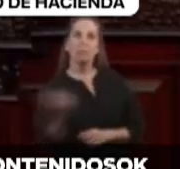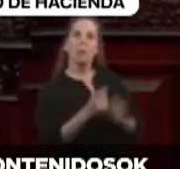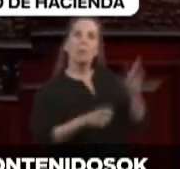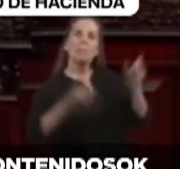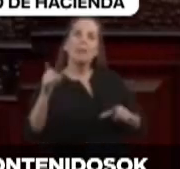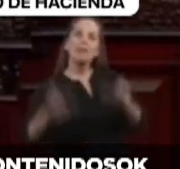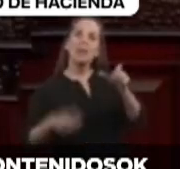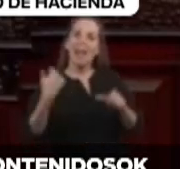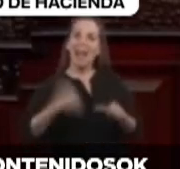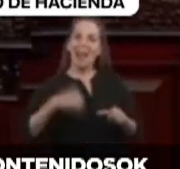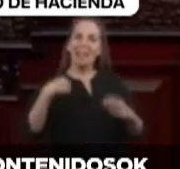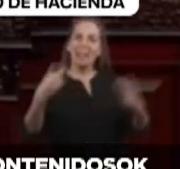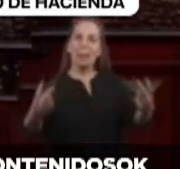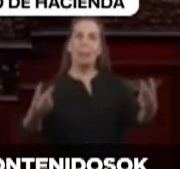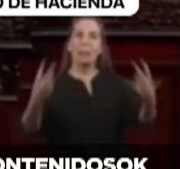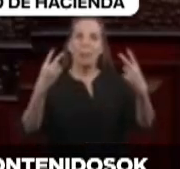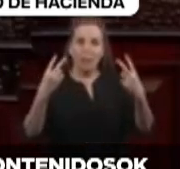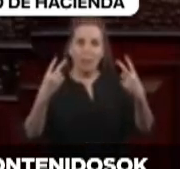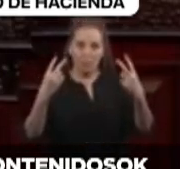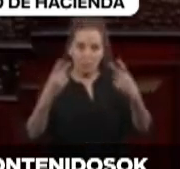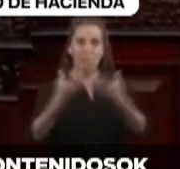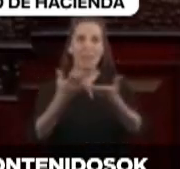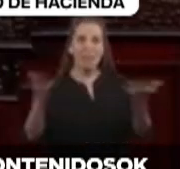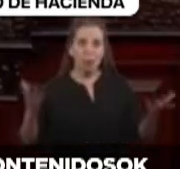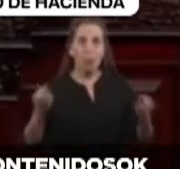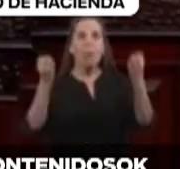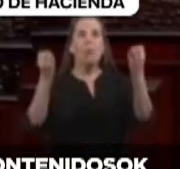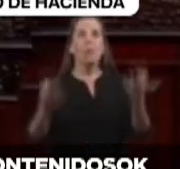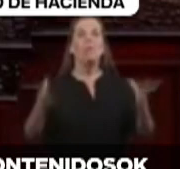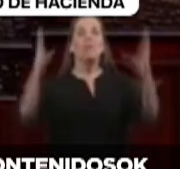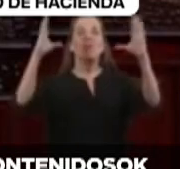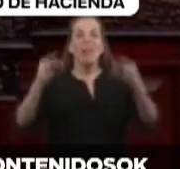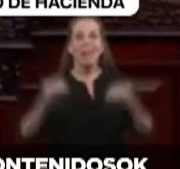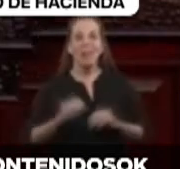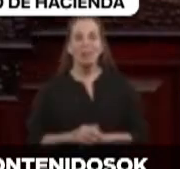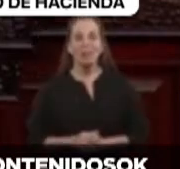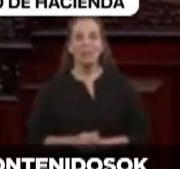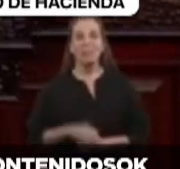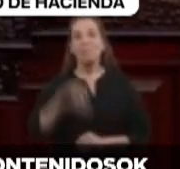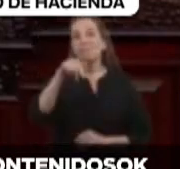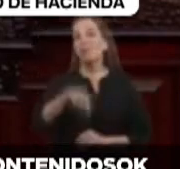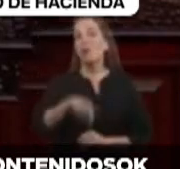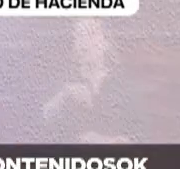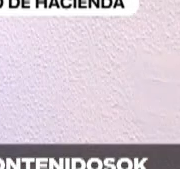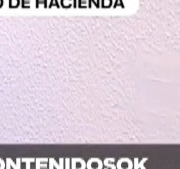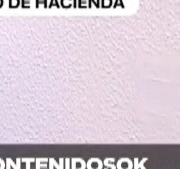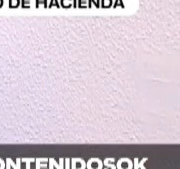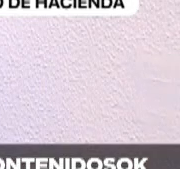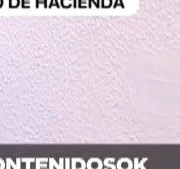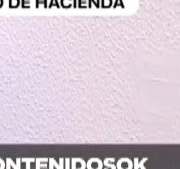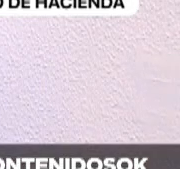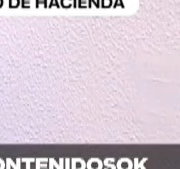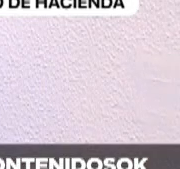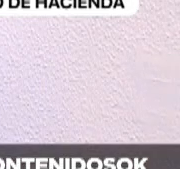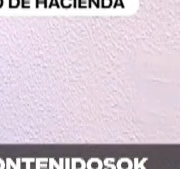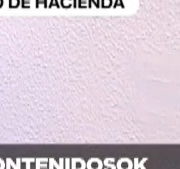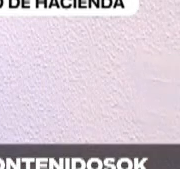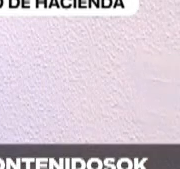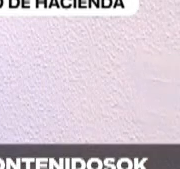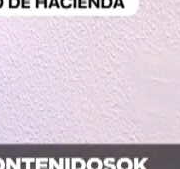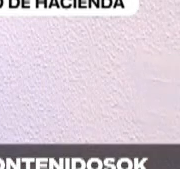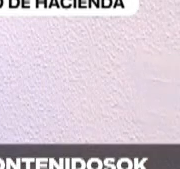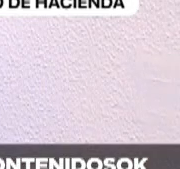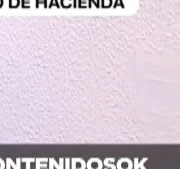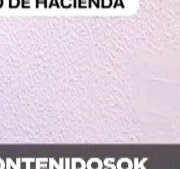digamos, pasar el detalle para que estas sean incluidas. Claro. Ministro, ¿usted vio